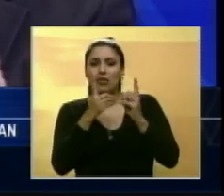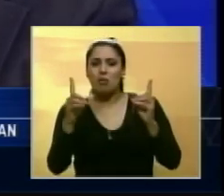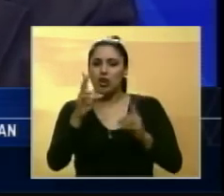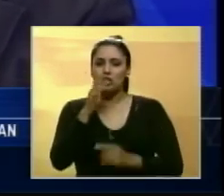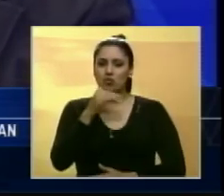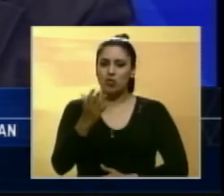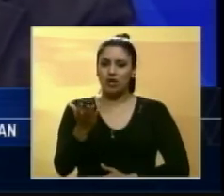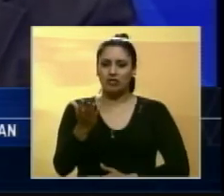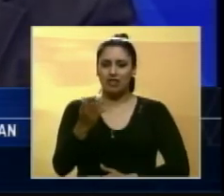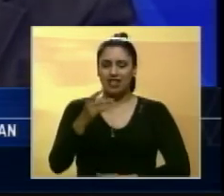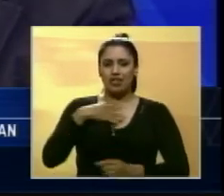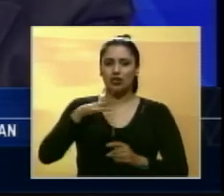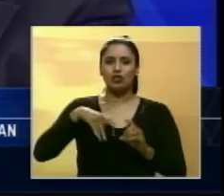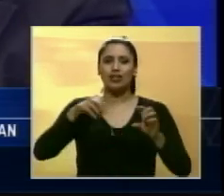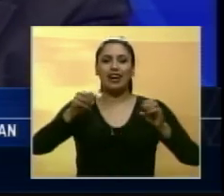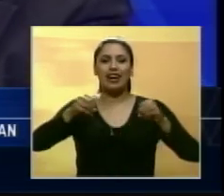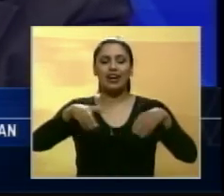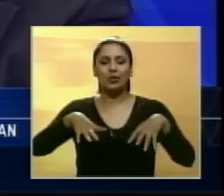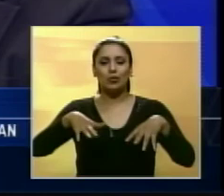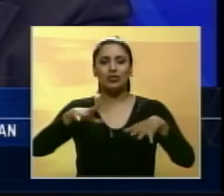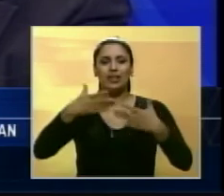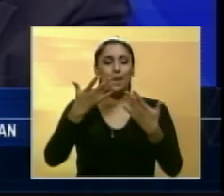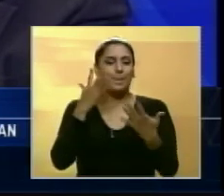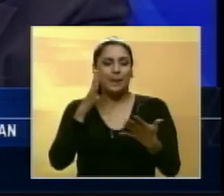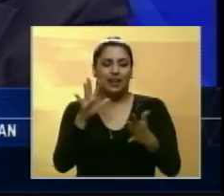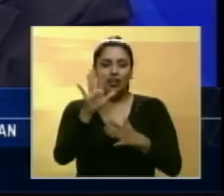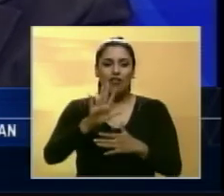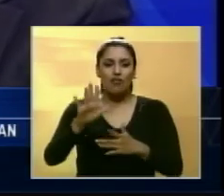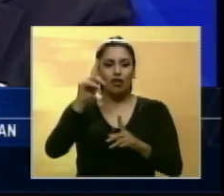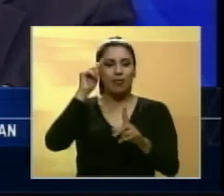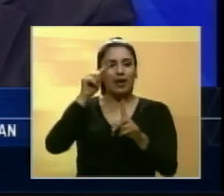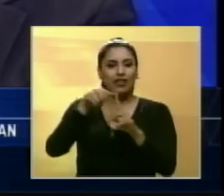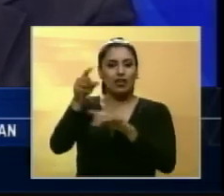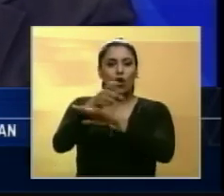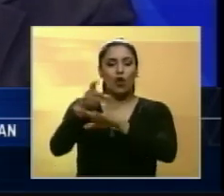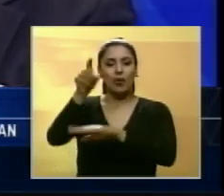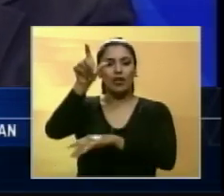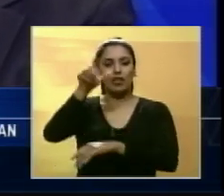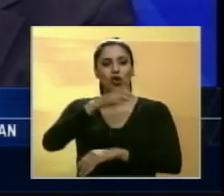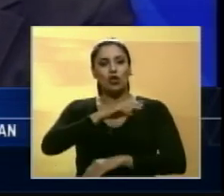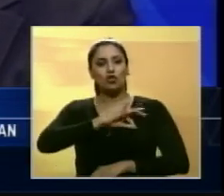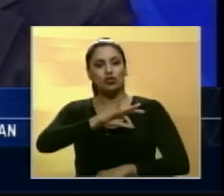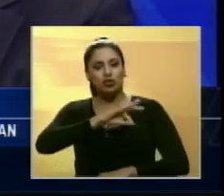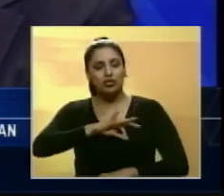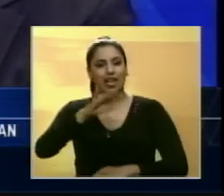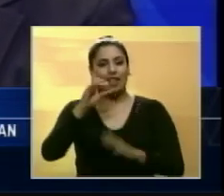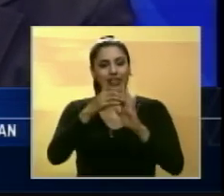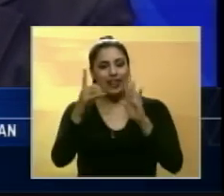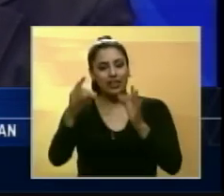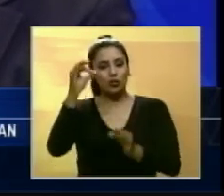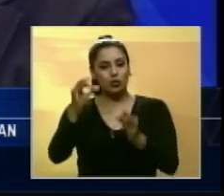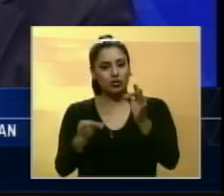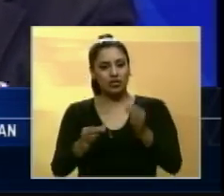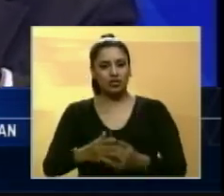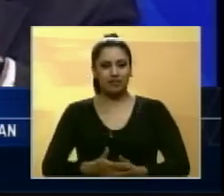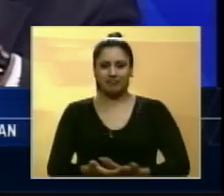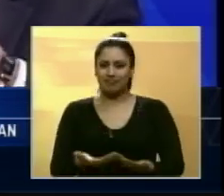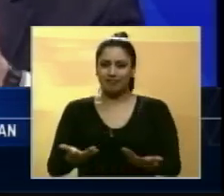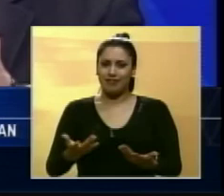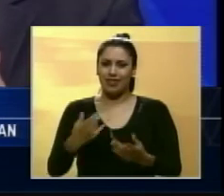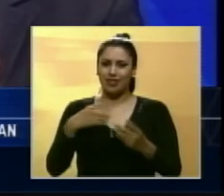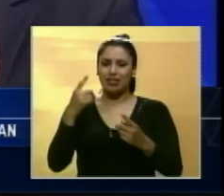antidemocrática que renuncia al principio del Estado social, de derecho y de justicia y